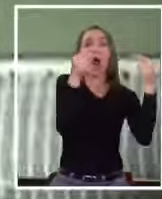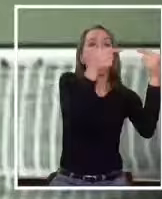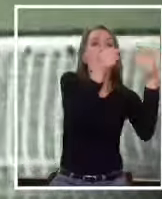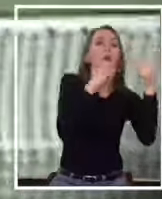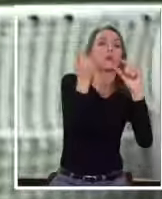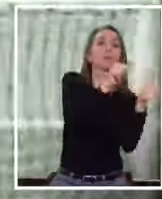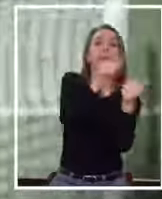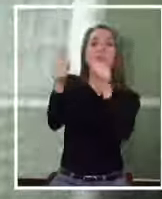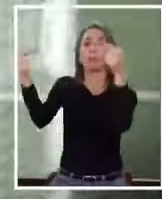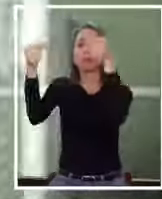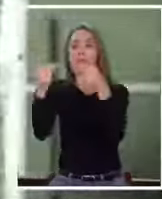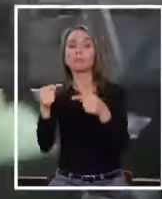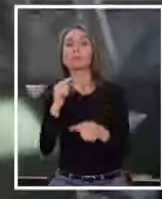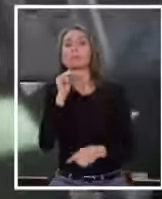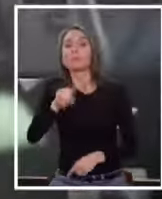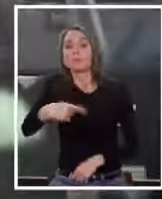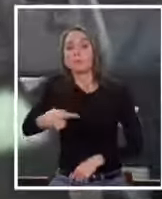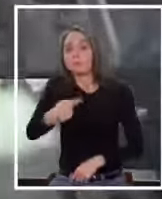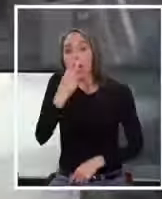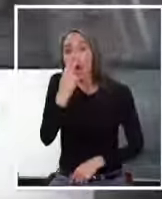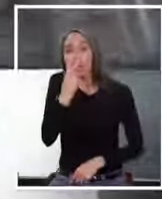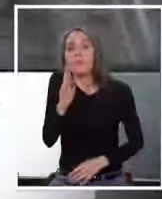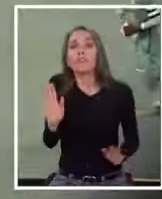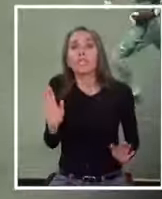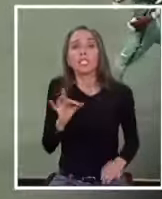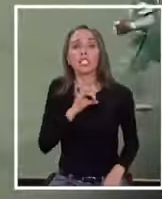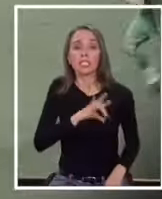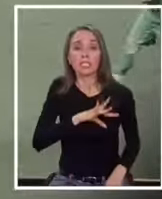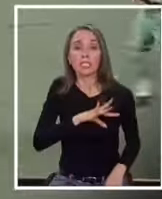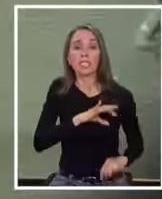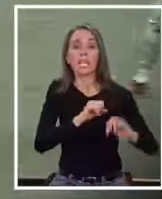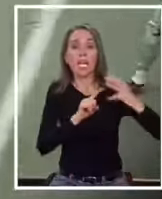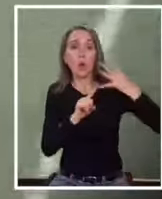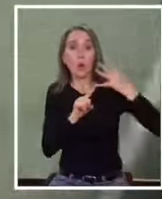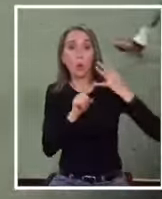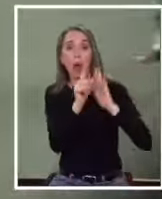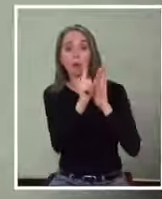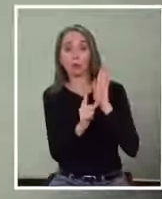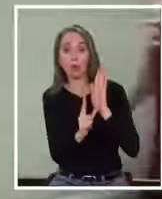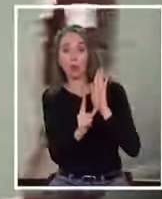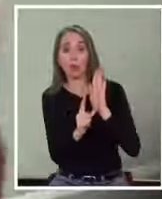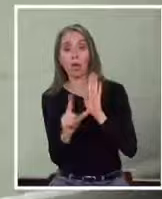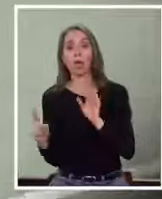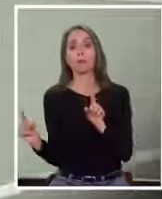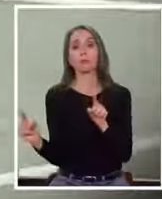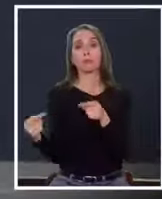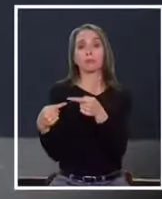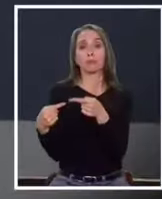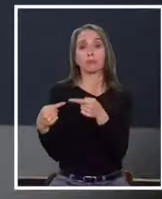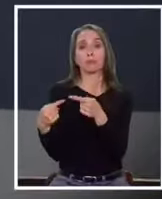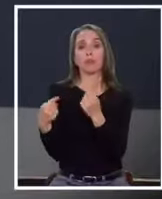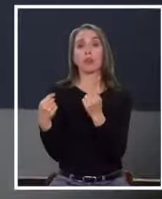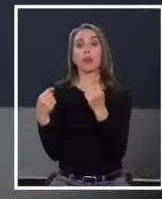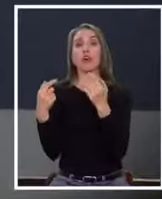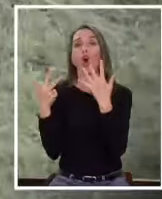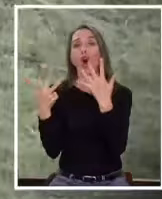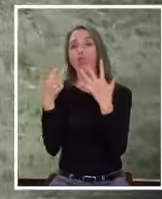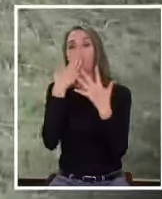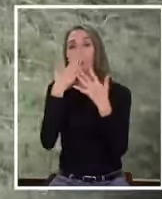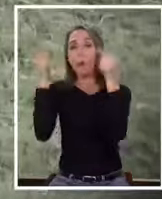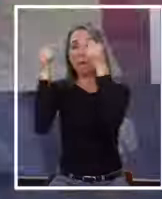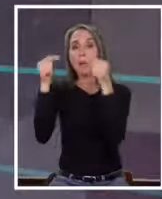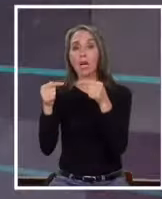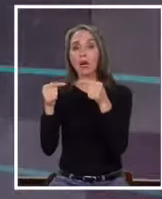Veremos el rival que nos toca, dice Martín Lasarte. Claro, porque si Chile termina en el cuarto lugar, enfrenta en la ronda de los ocho mejores